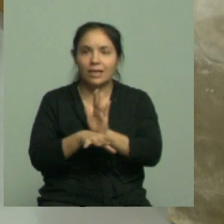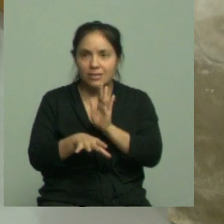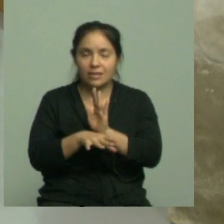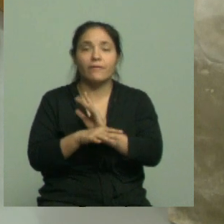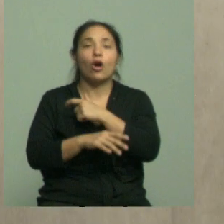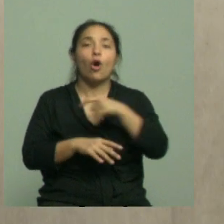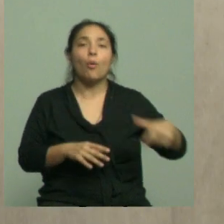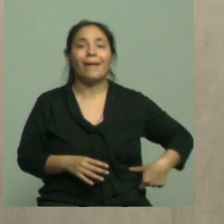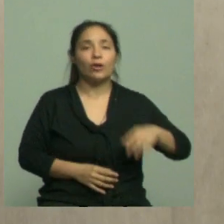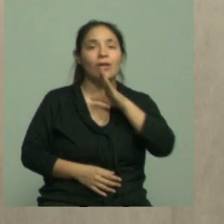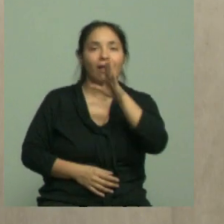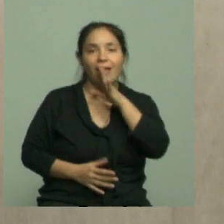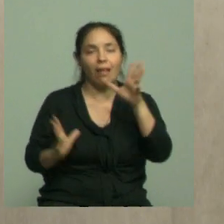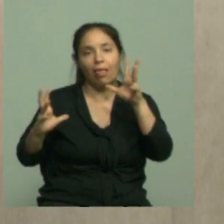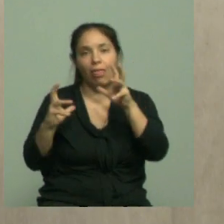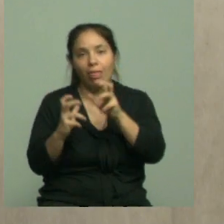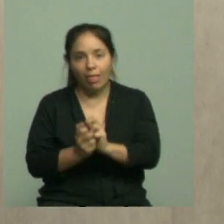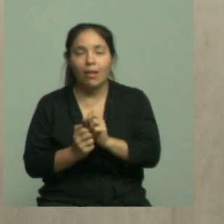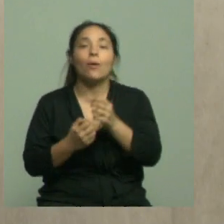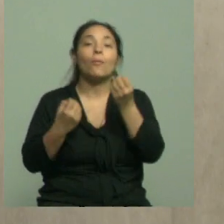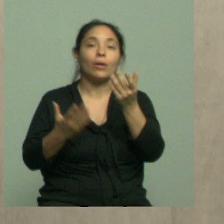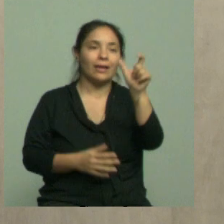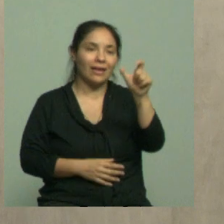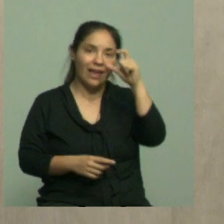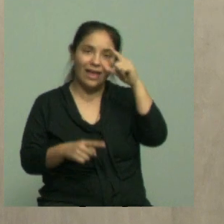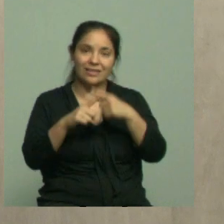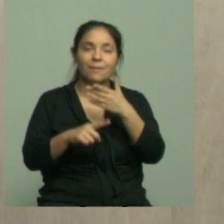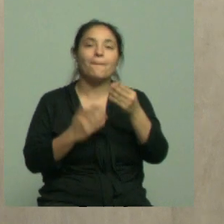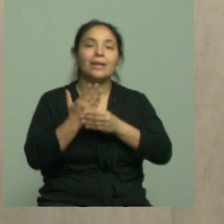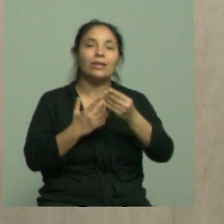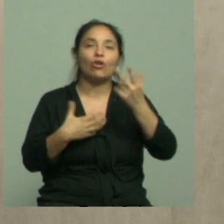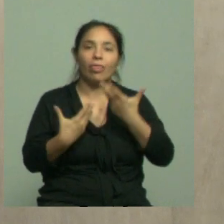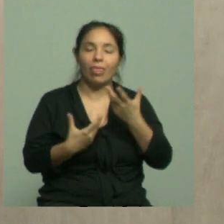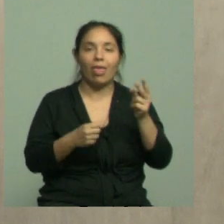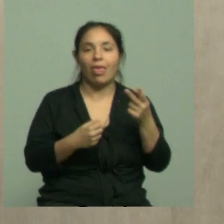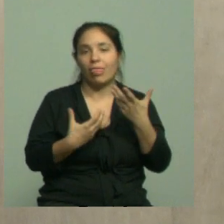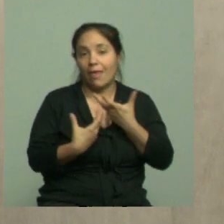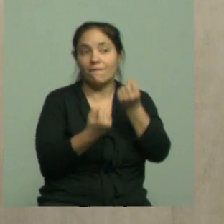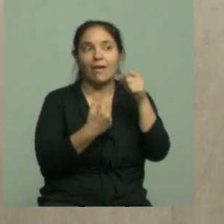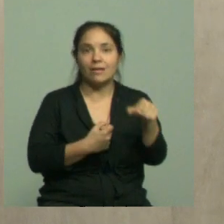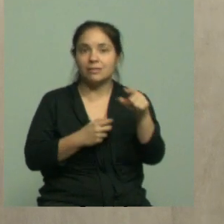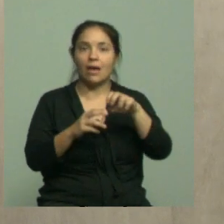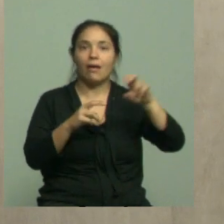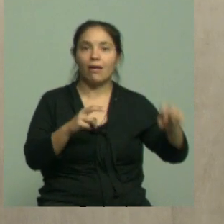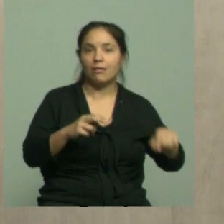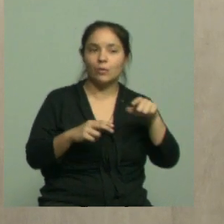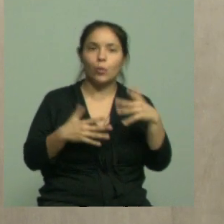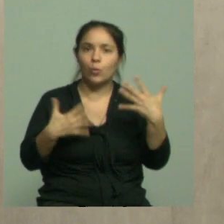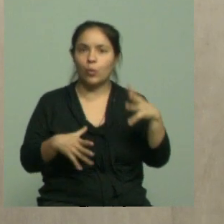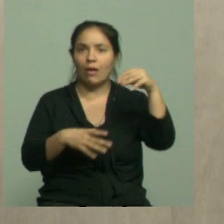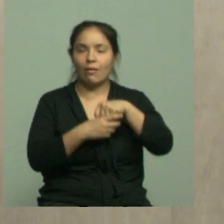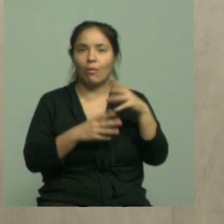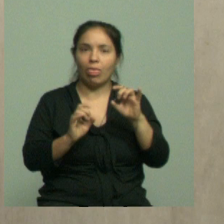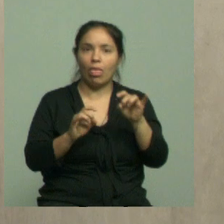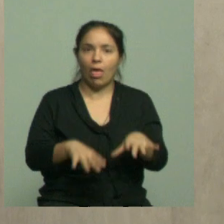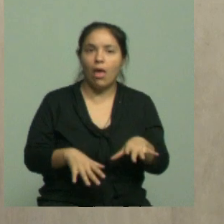gobierno de Israel ha sufrido la salida de Gantz, el ex ministro de Defensa. Esto ha repercutido muy fuerte hacia adentro. Benjamín Netanyahu está